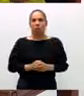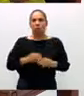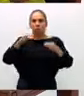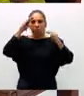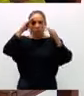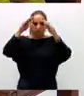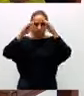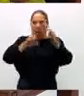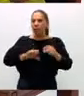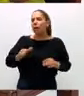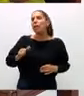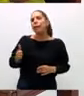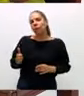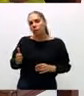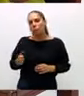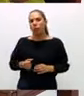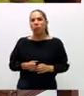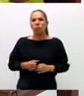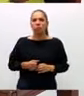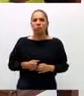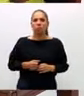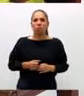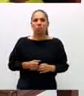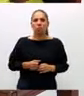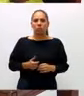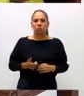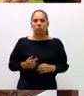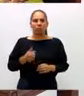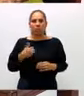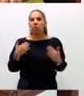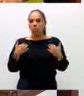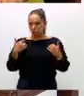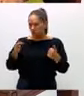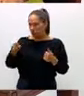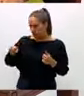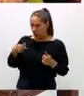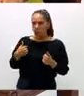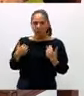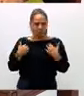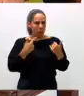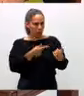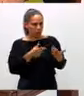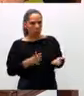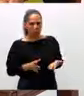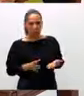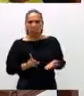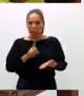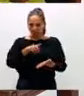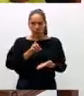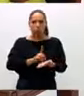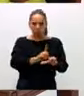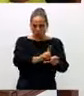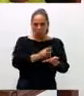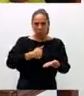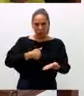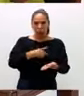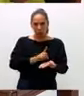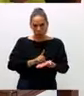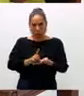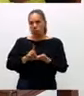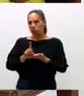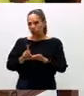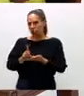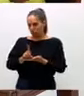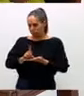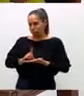consideración, el reconocimiento de la otra persona como una persona con dignidad y derechos, la